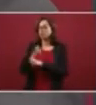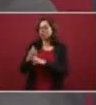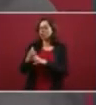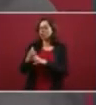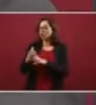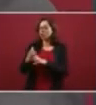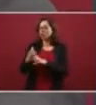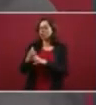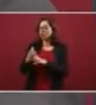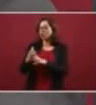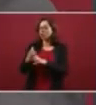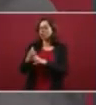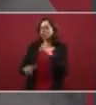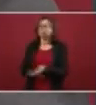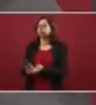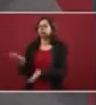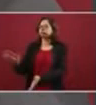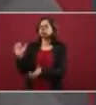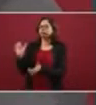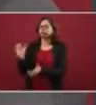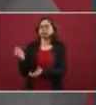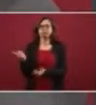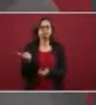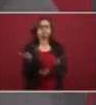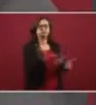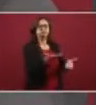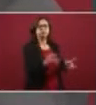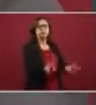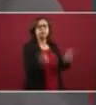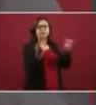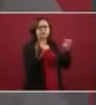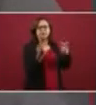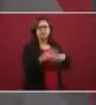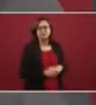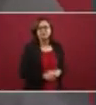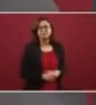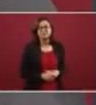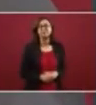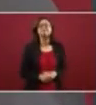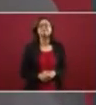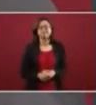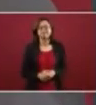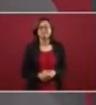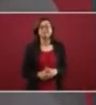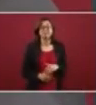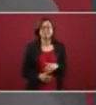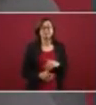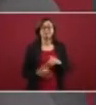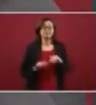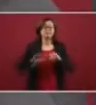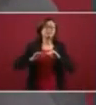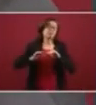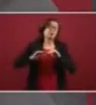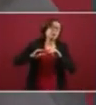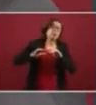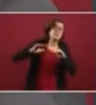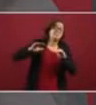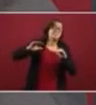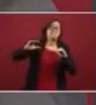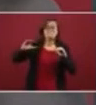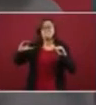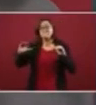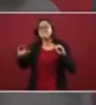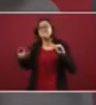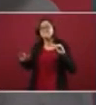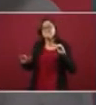a particulares. Y eso produjo una desigualdad económica y social